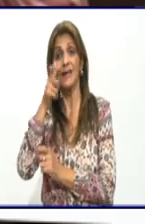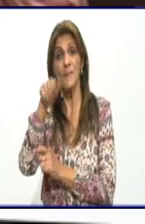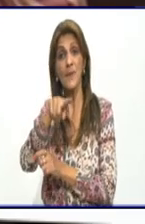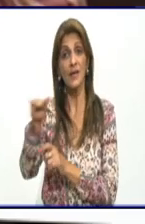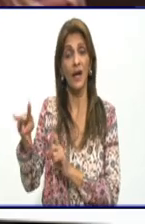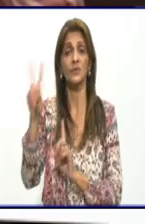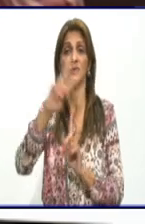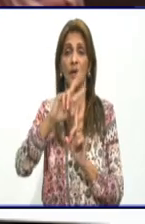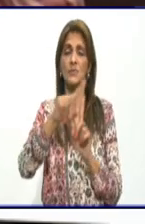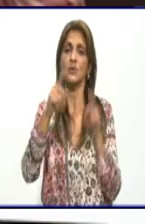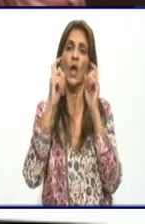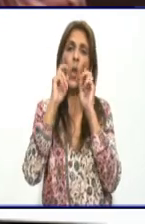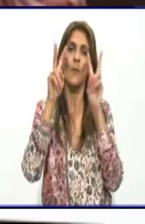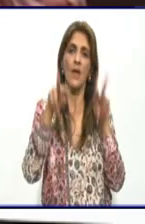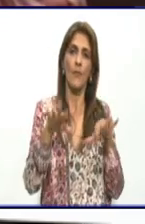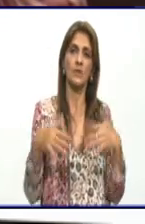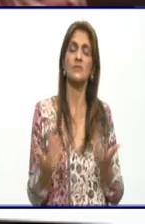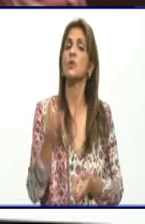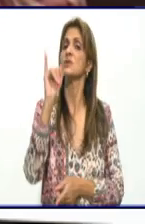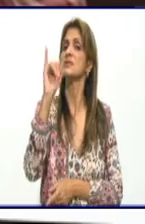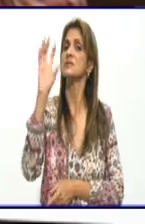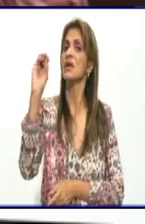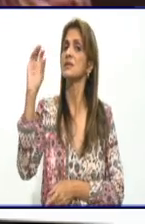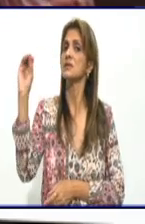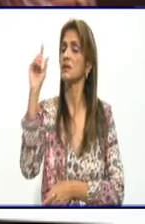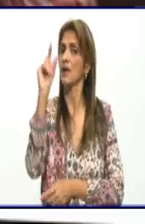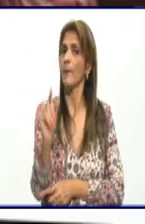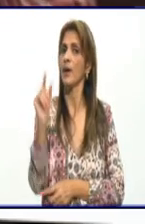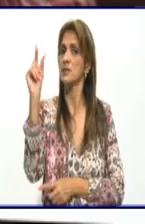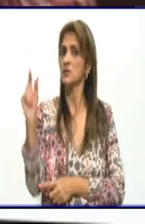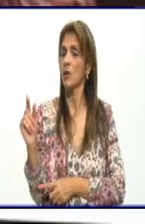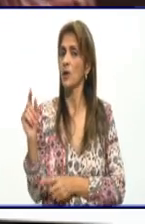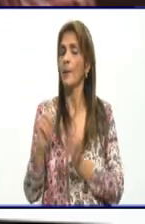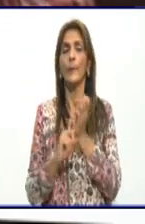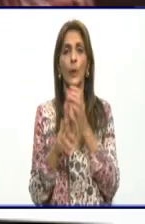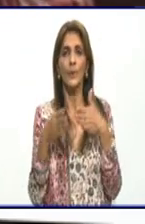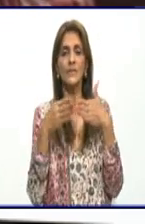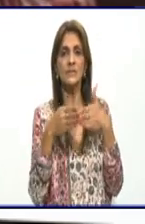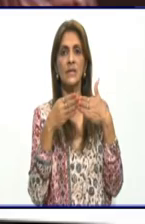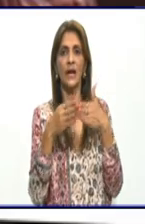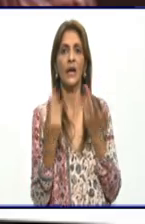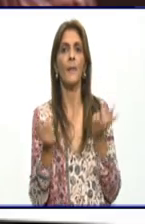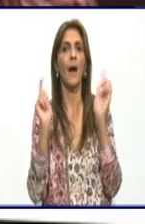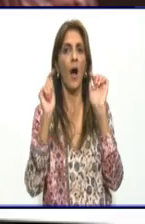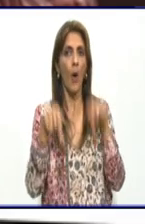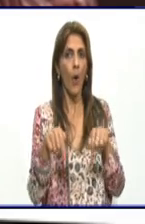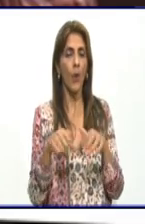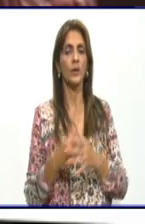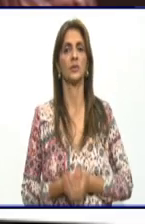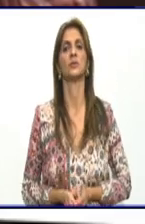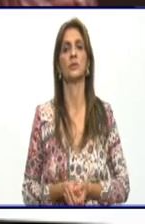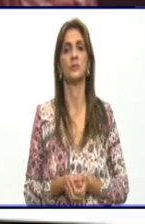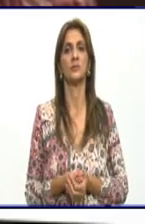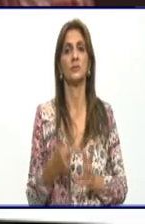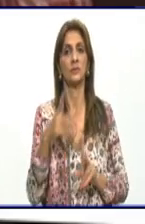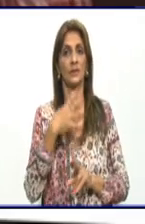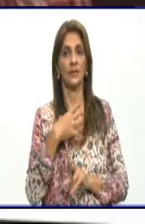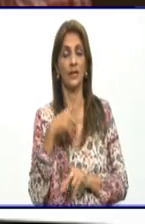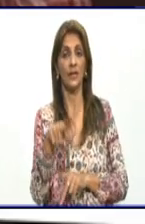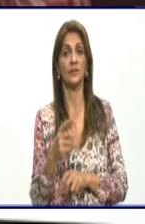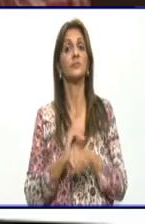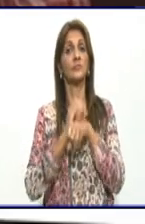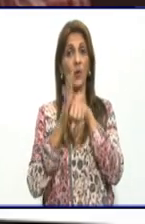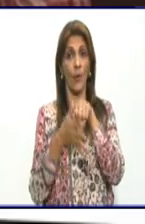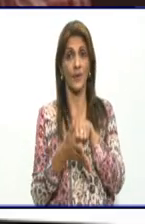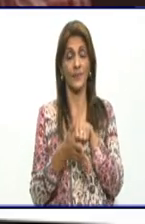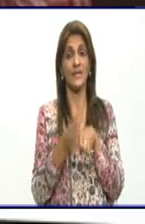veamos de esa manera. Son 600 personas que en Granma están hoy padeciendo la COVID-19. Si por